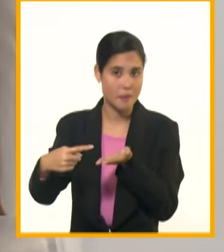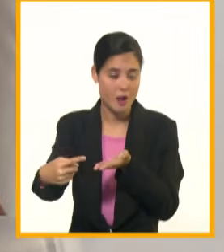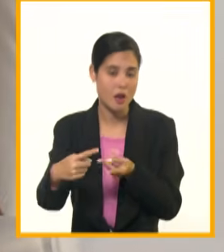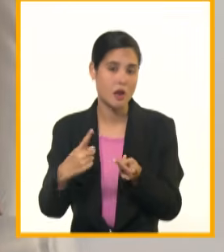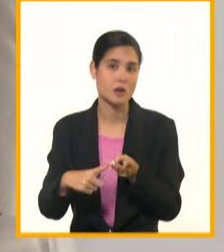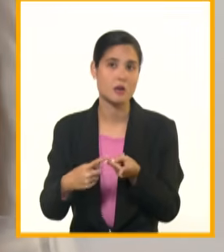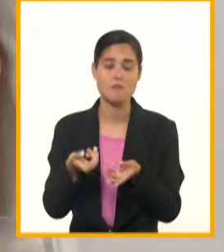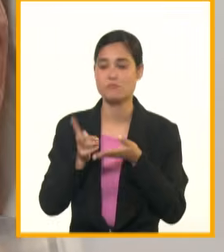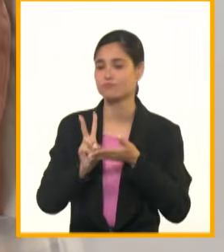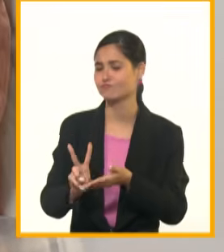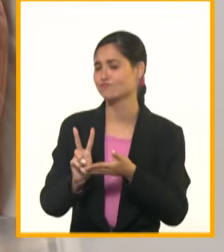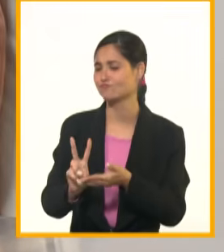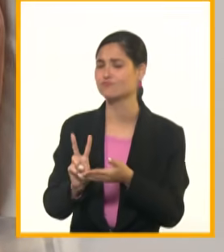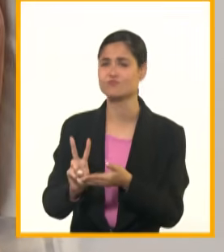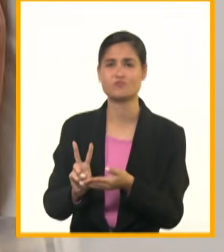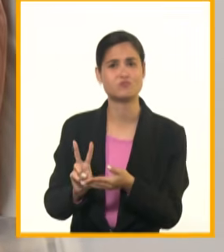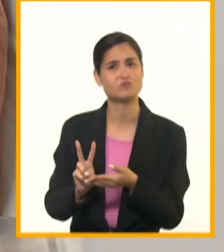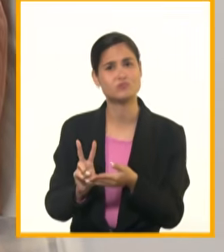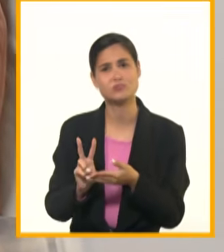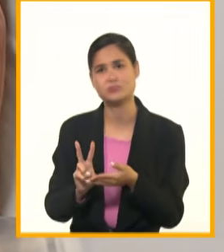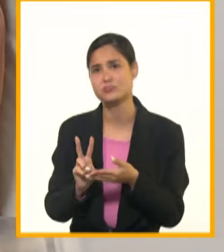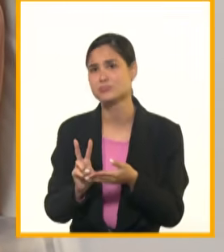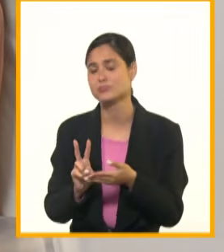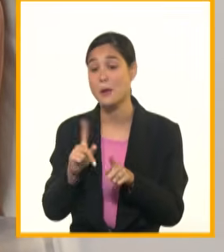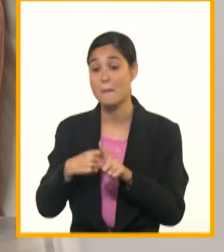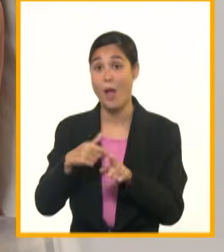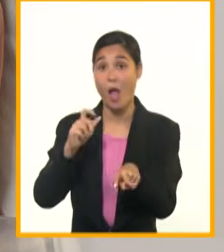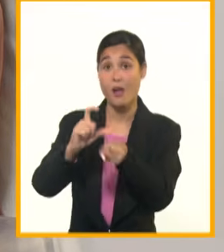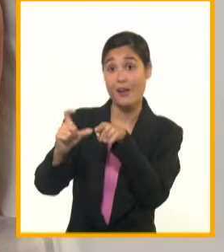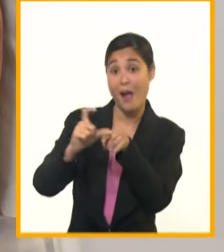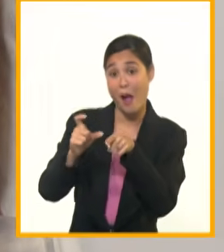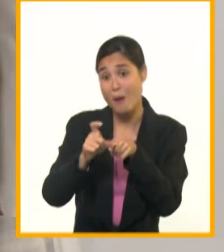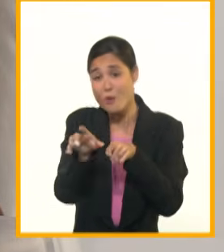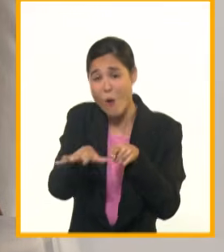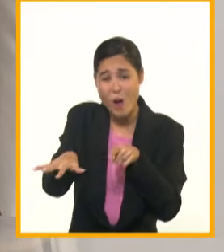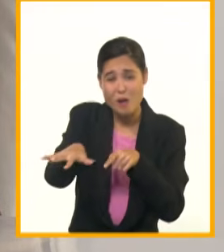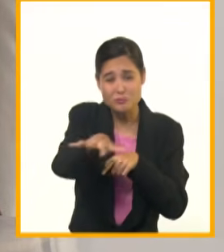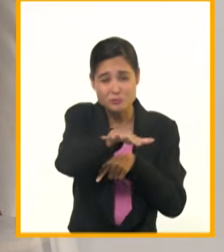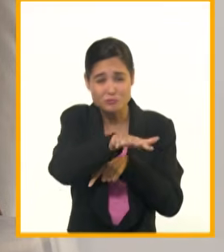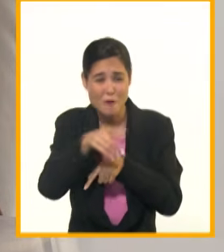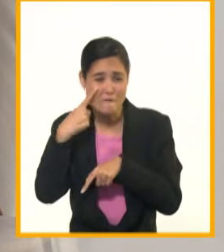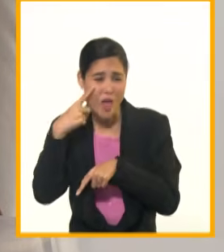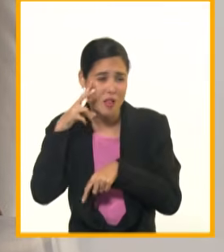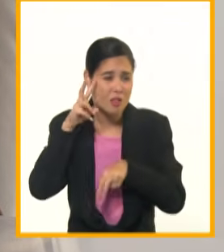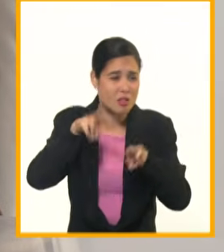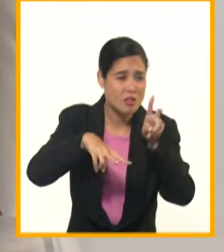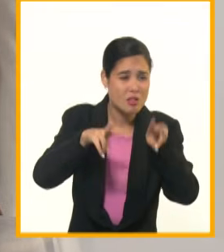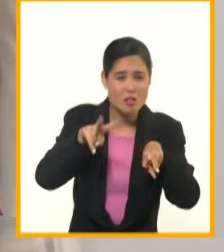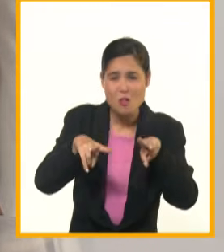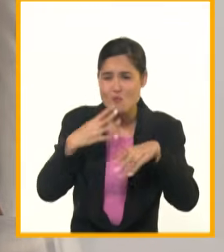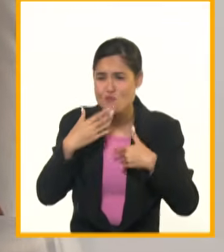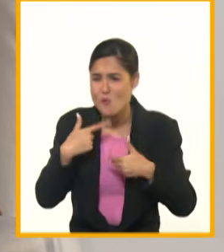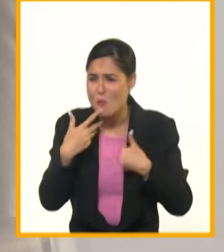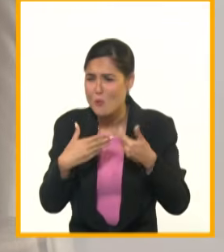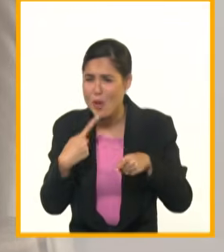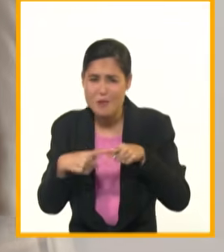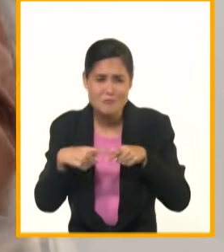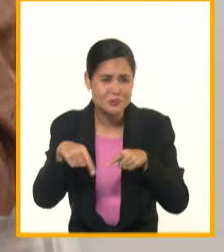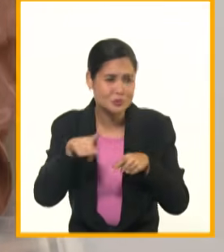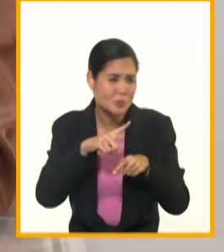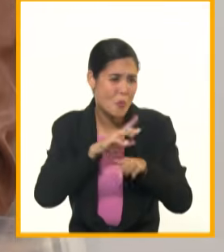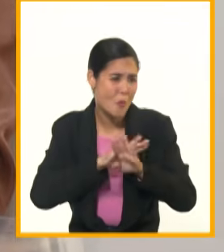permanentes, incluso a los campos, hemos diseñado primero trabajar las